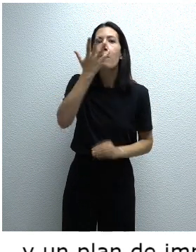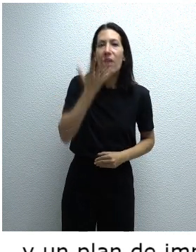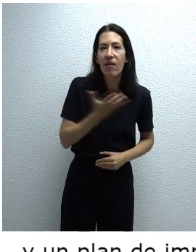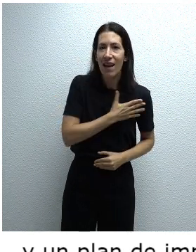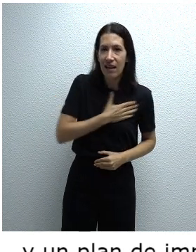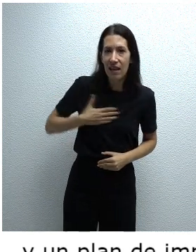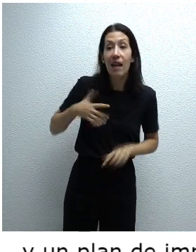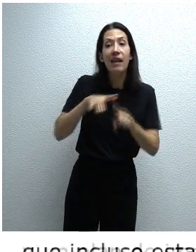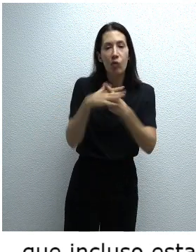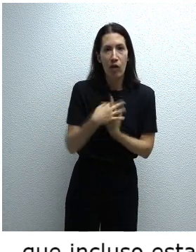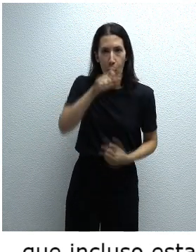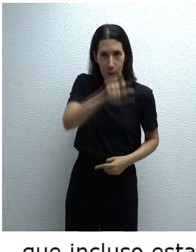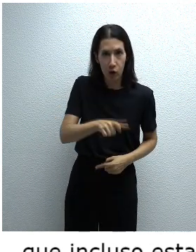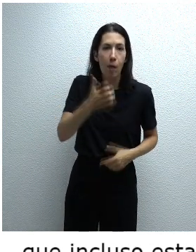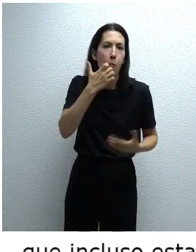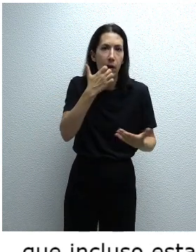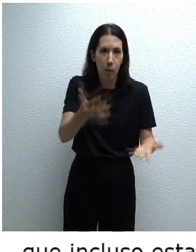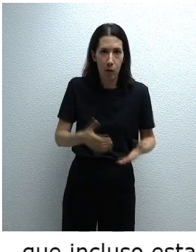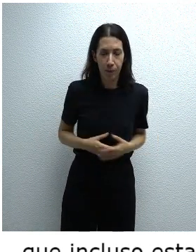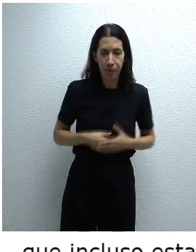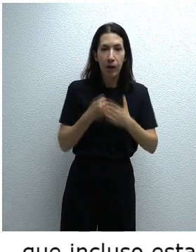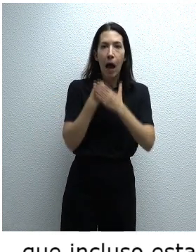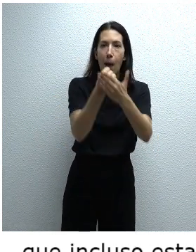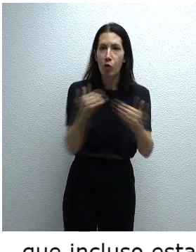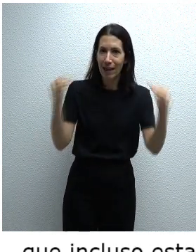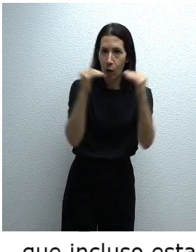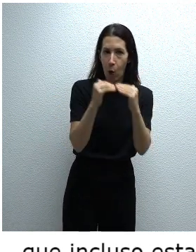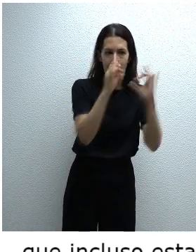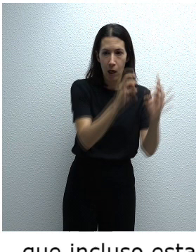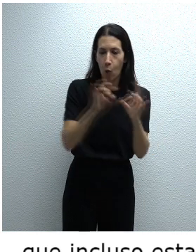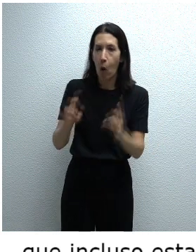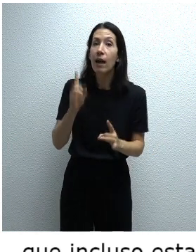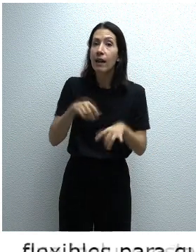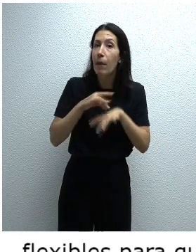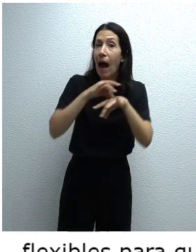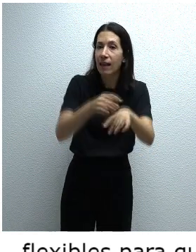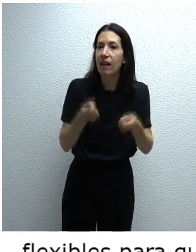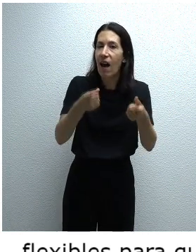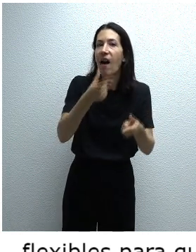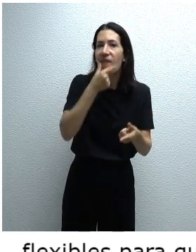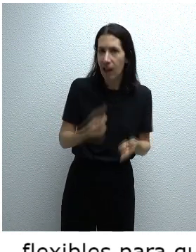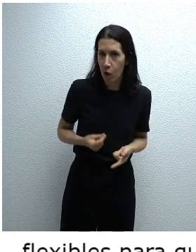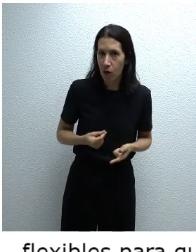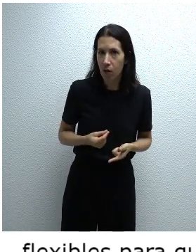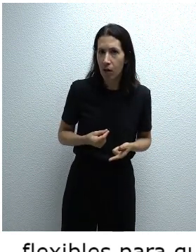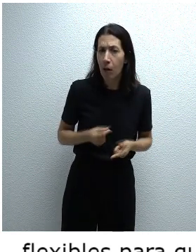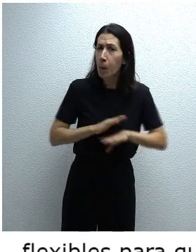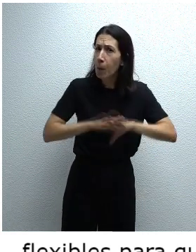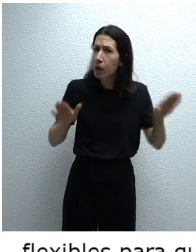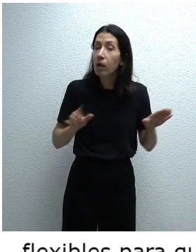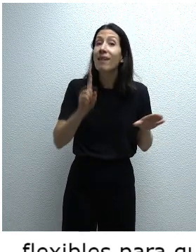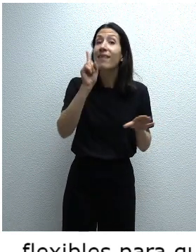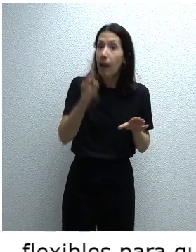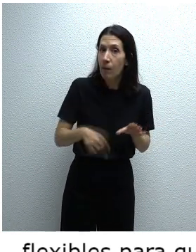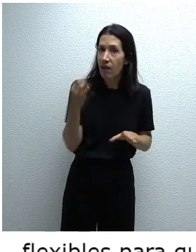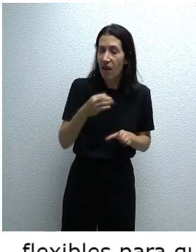de la persona. Por ejemplo, apoyo entre iguales, agentes facilitadores, y no solo eso, sino también del